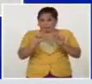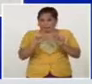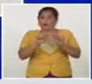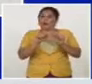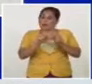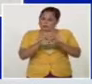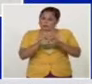de